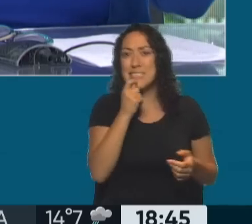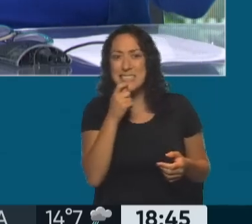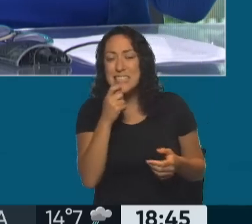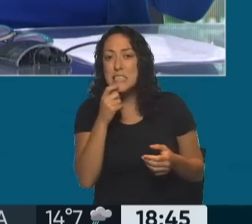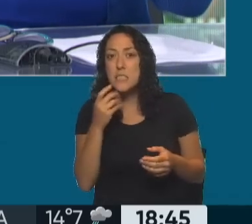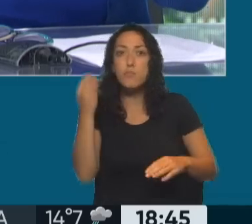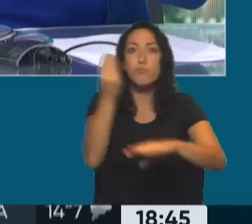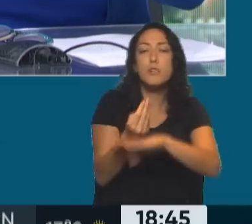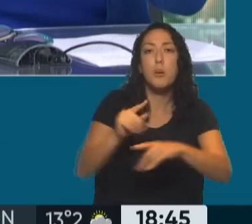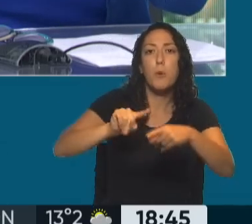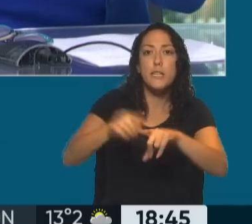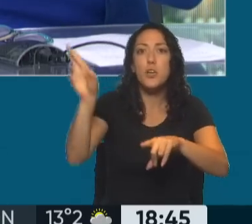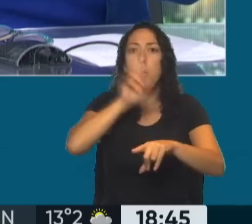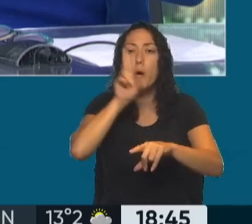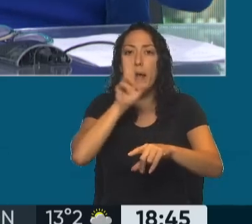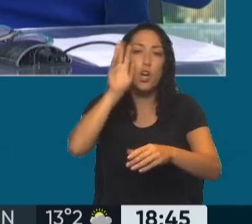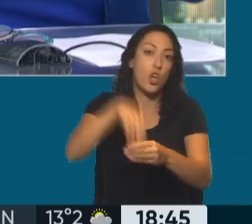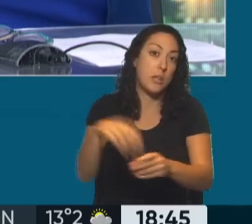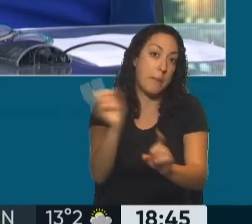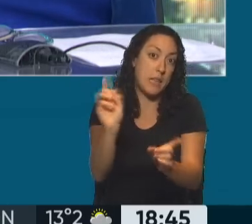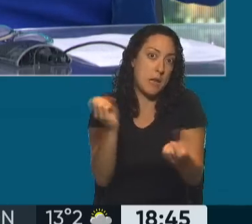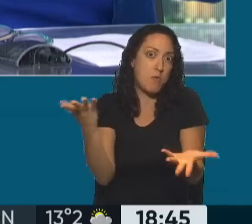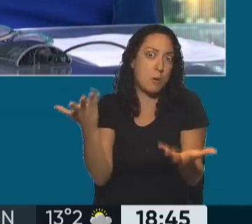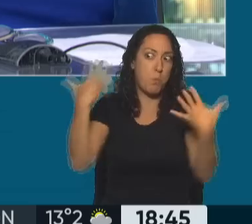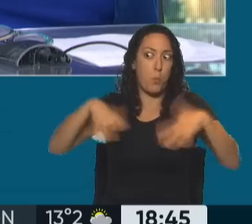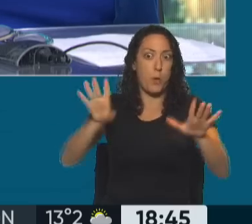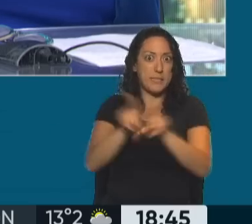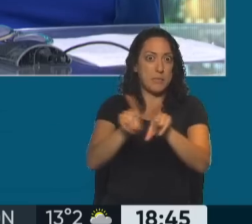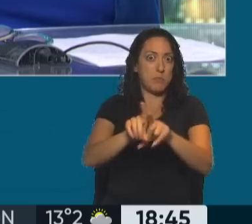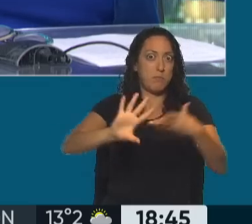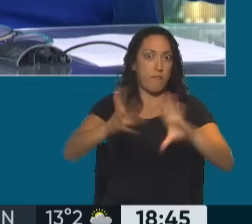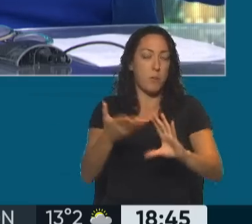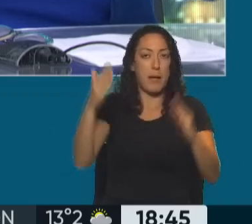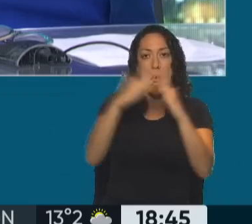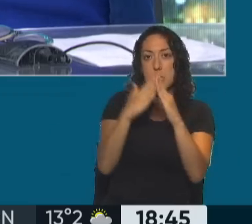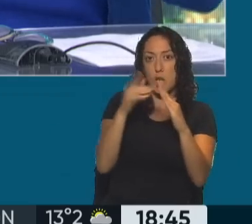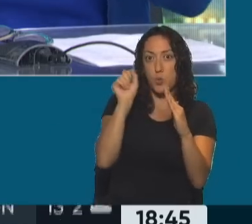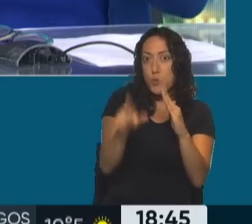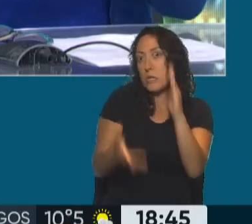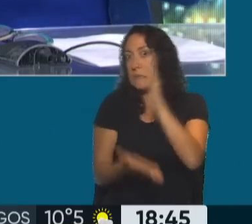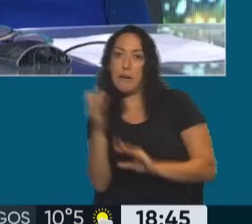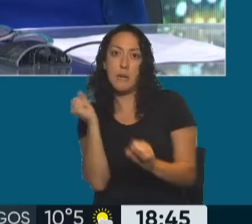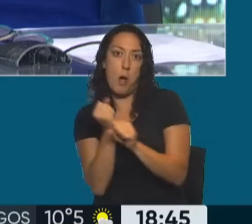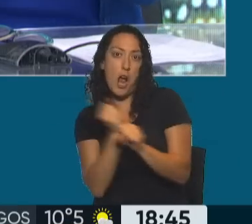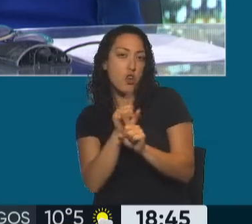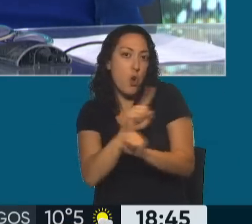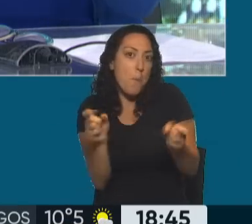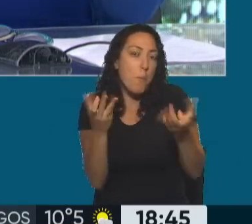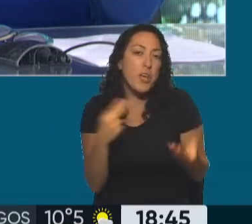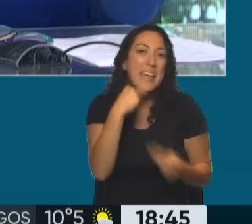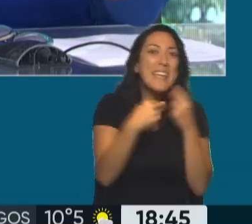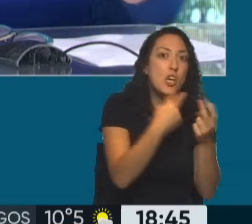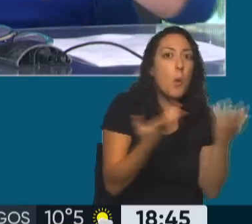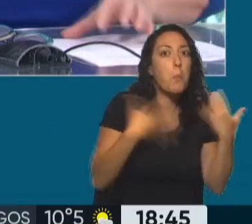posibles consecuencias. No te metas no salgas de tu casa porque tus hijos pueden tener